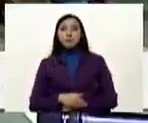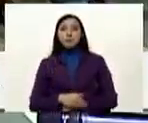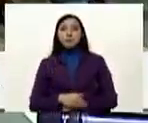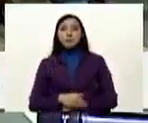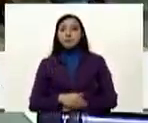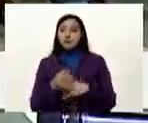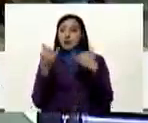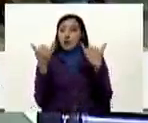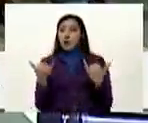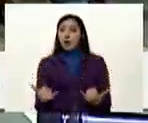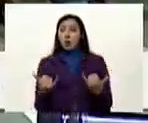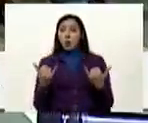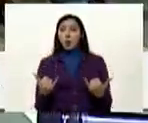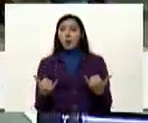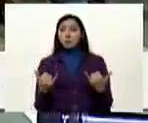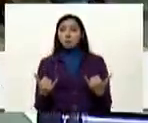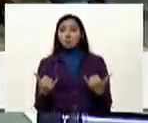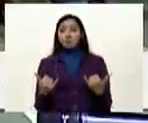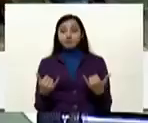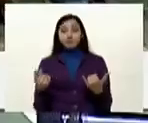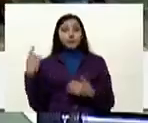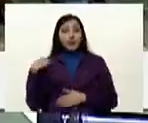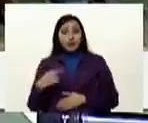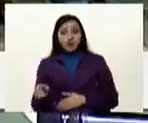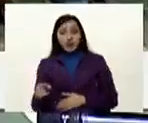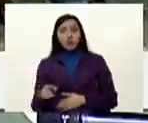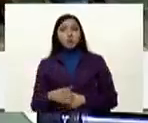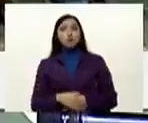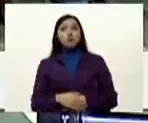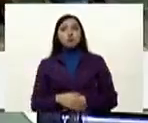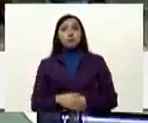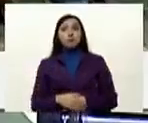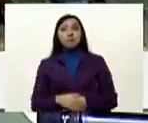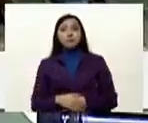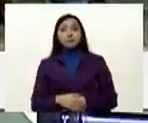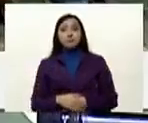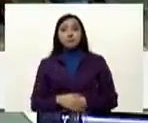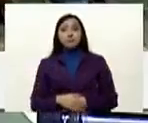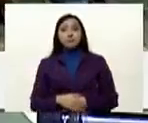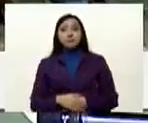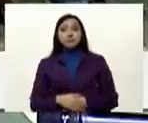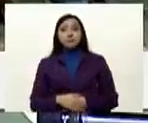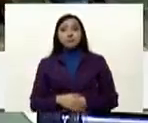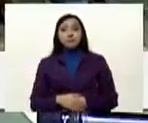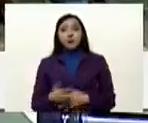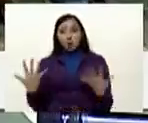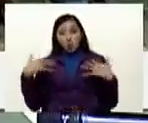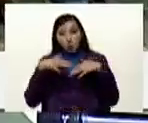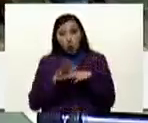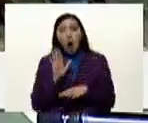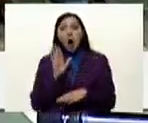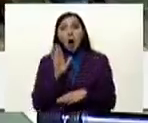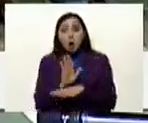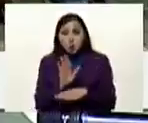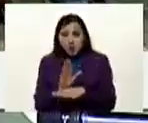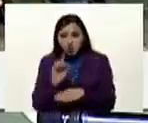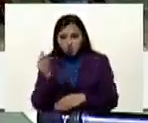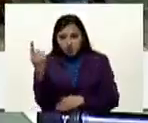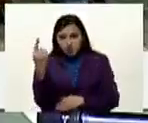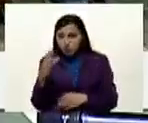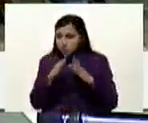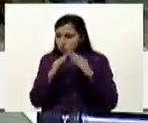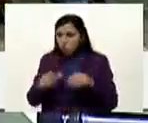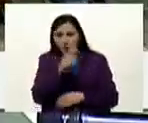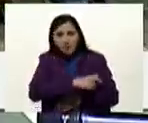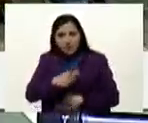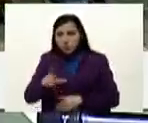Hasta ahora tenemos que combinar, uno, los cuidados, todo el mundo